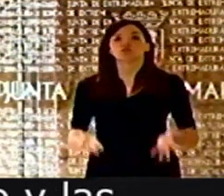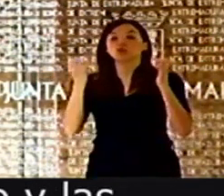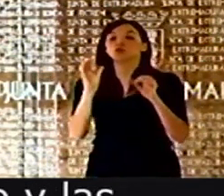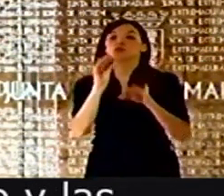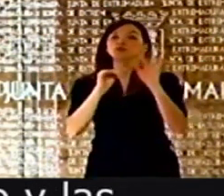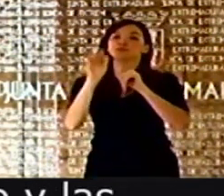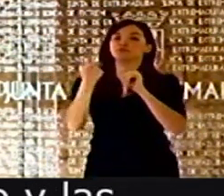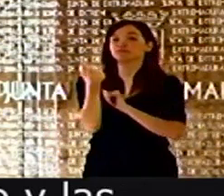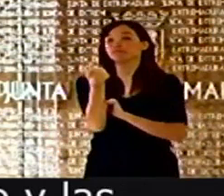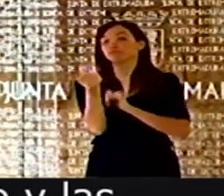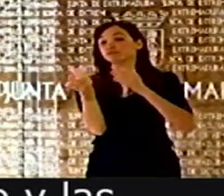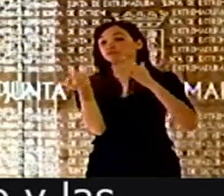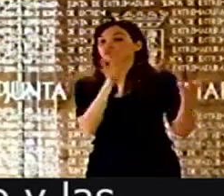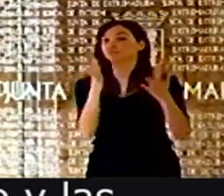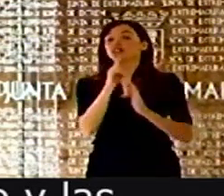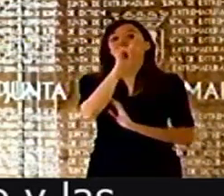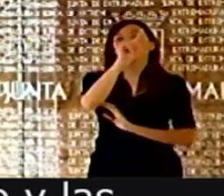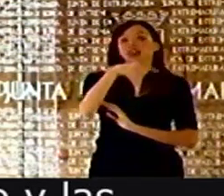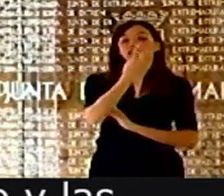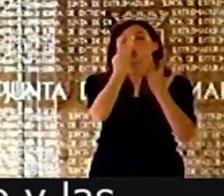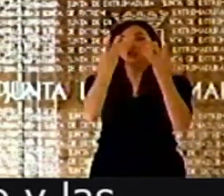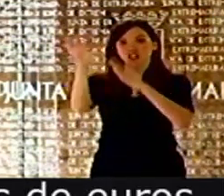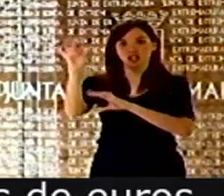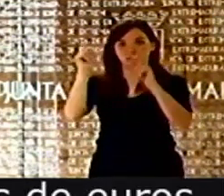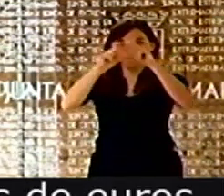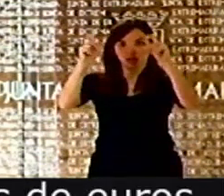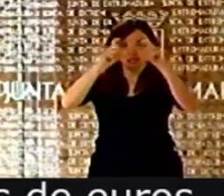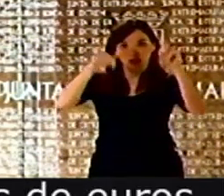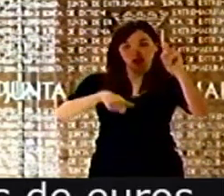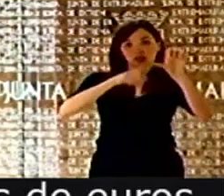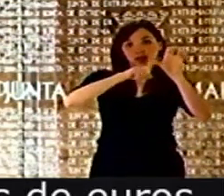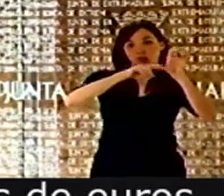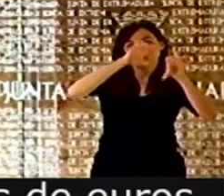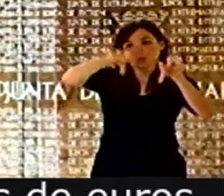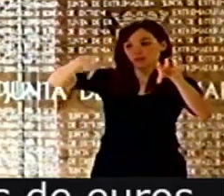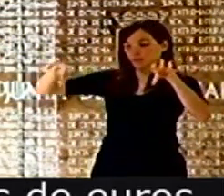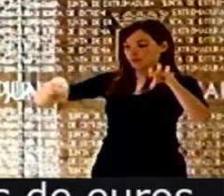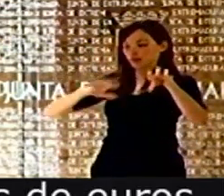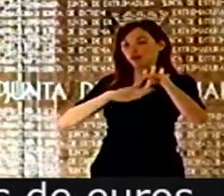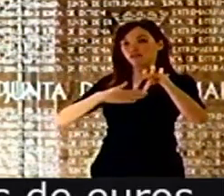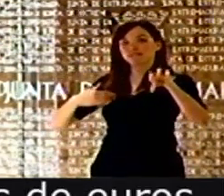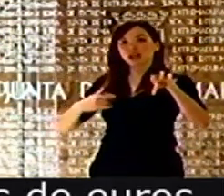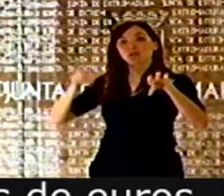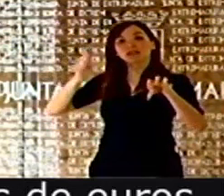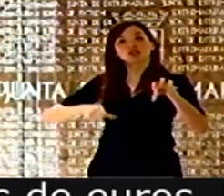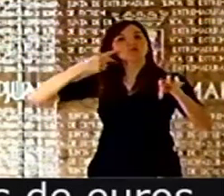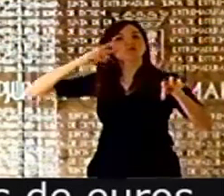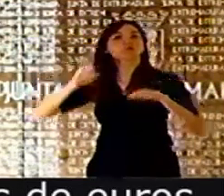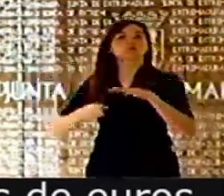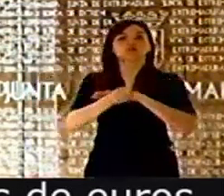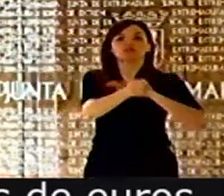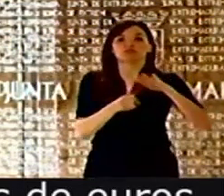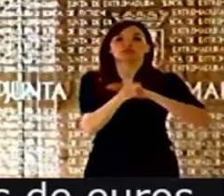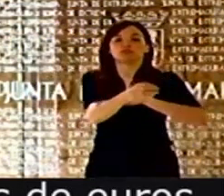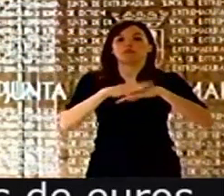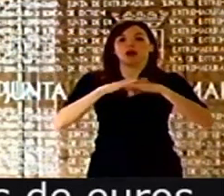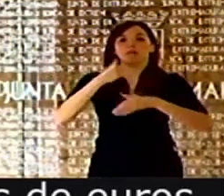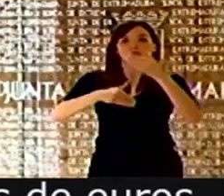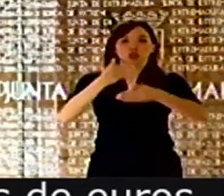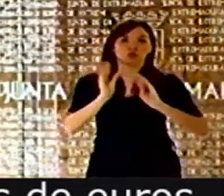unas 180 empresas extremeñas que quieran incorporar esa I+D y personal cualificado a sus